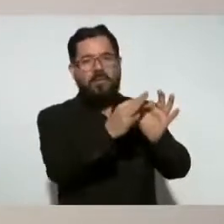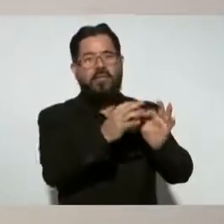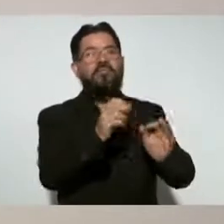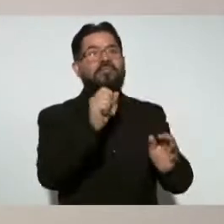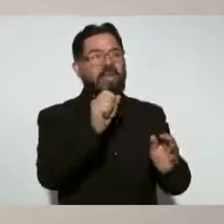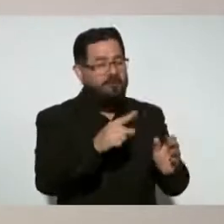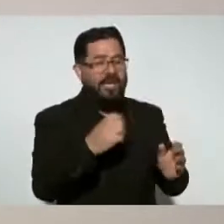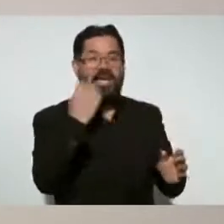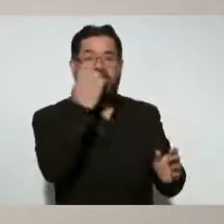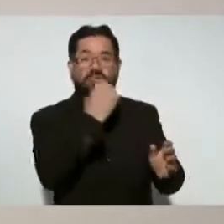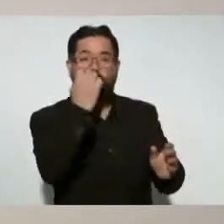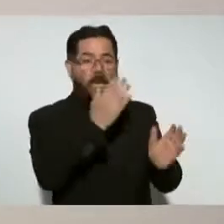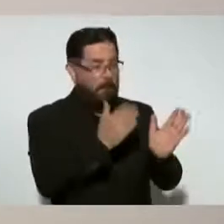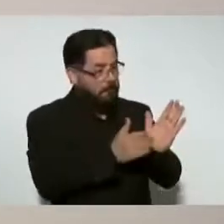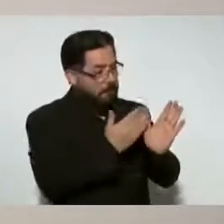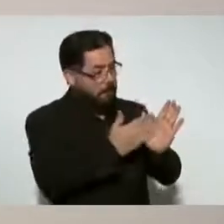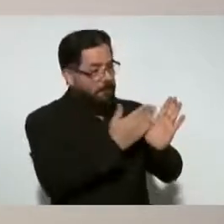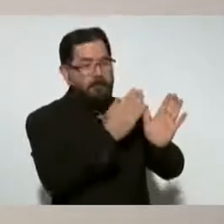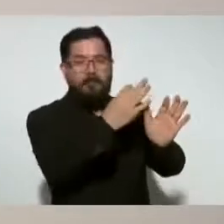escuelas,